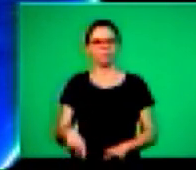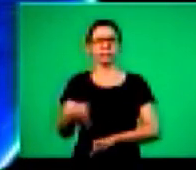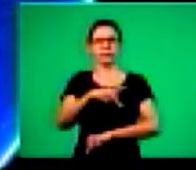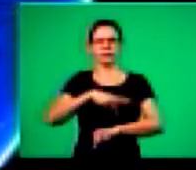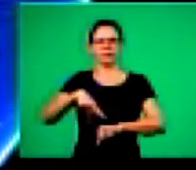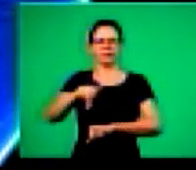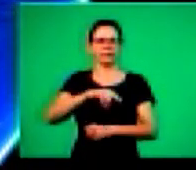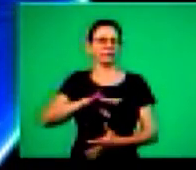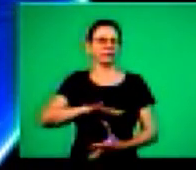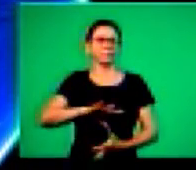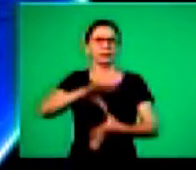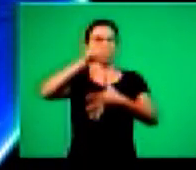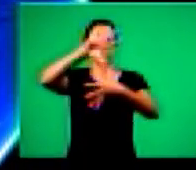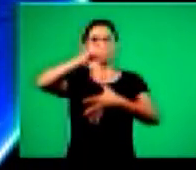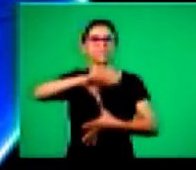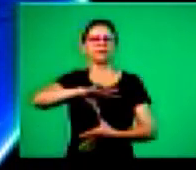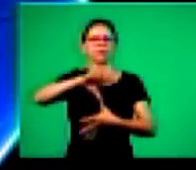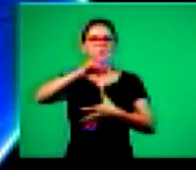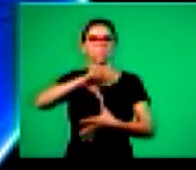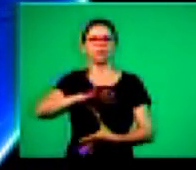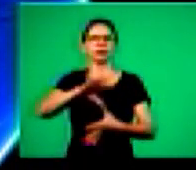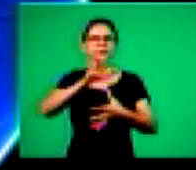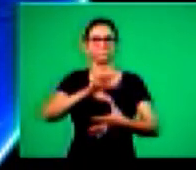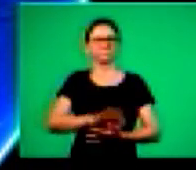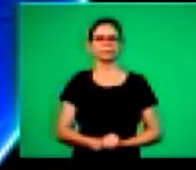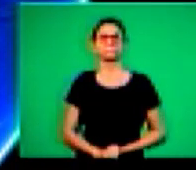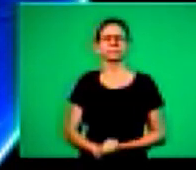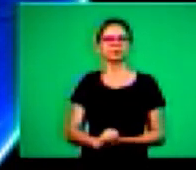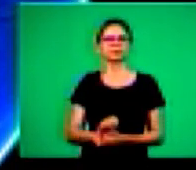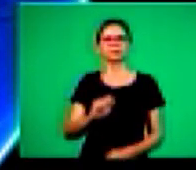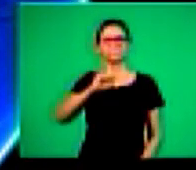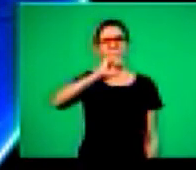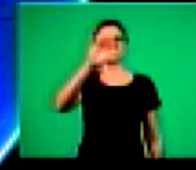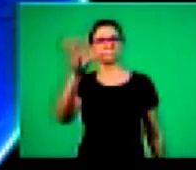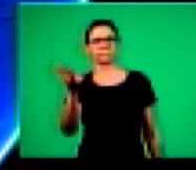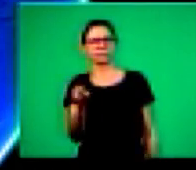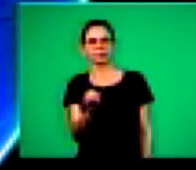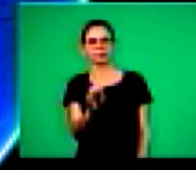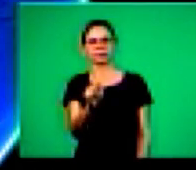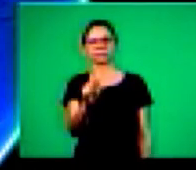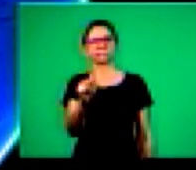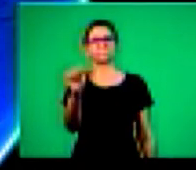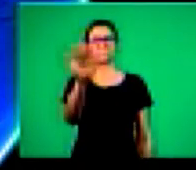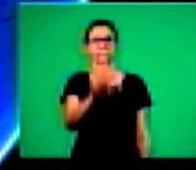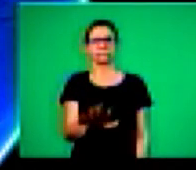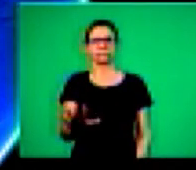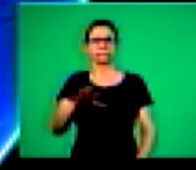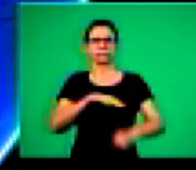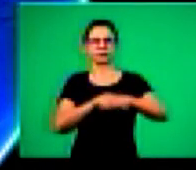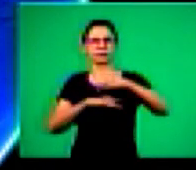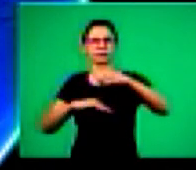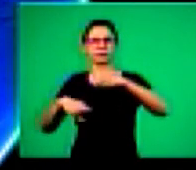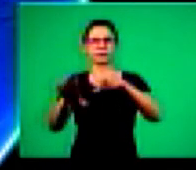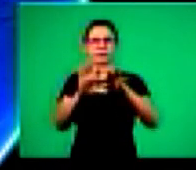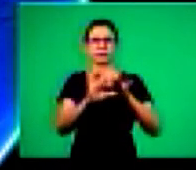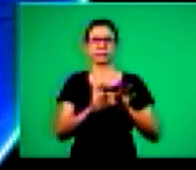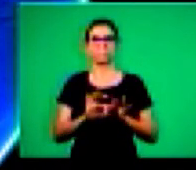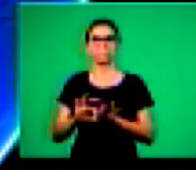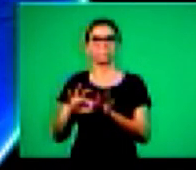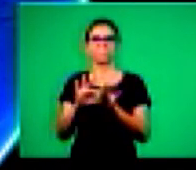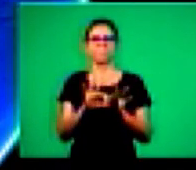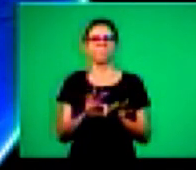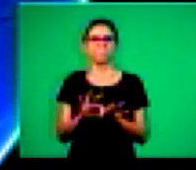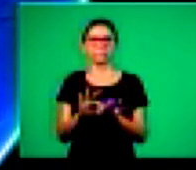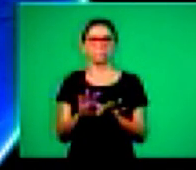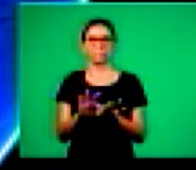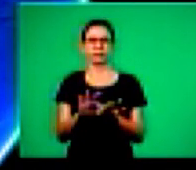de países en las tres américas europa áfrica asia y oceanía conectadas por